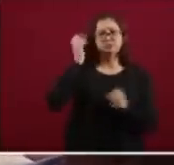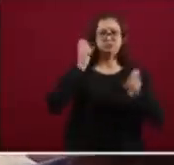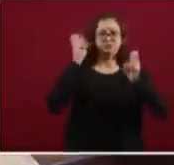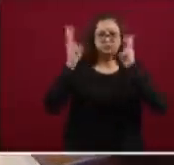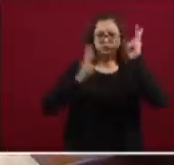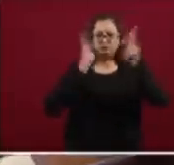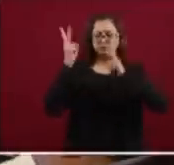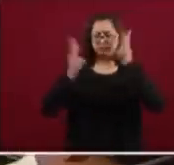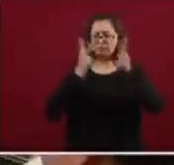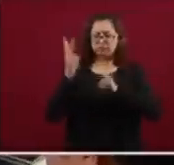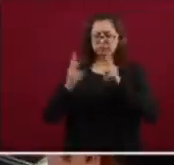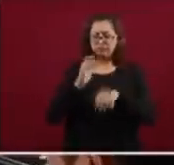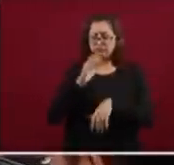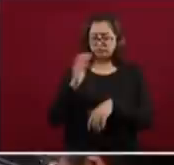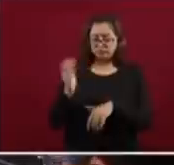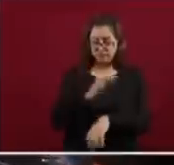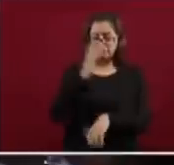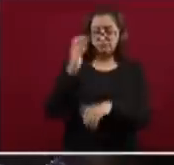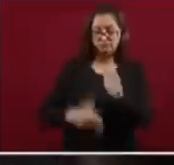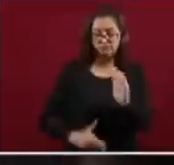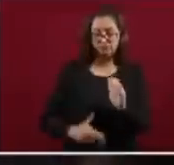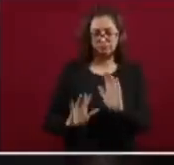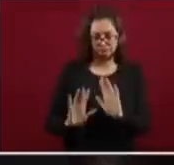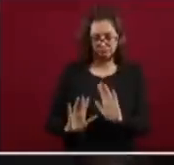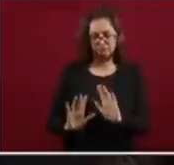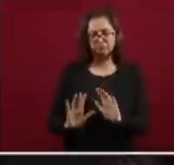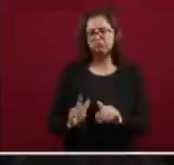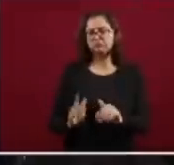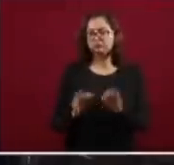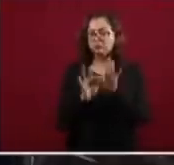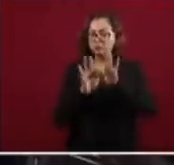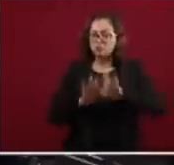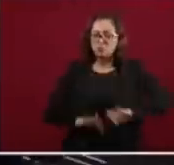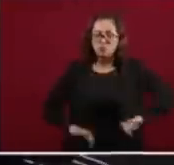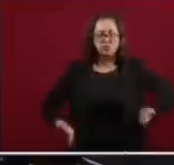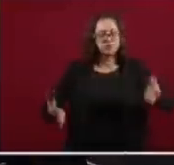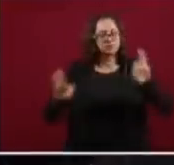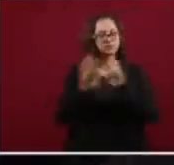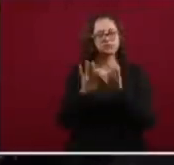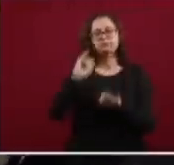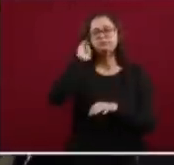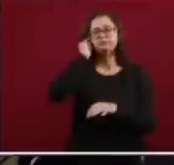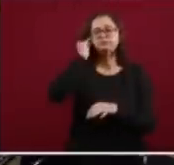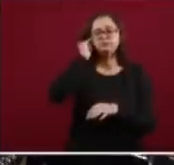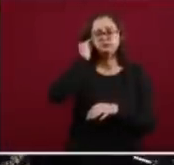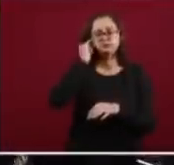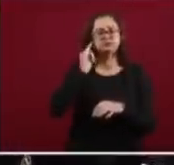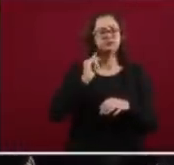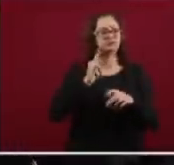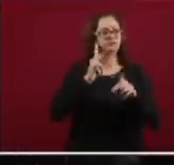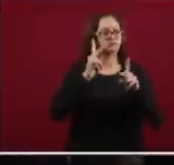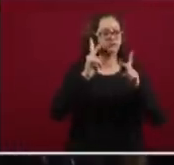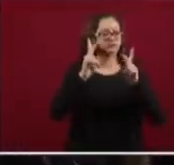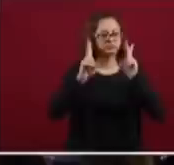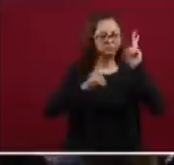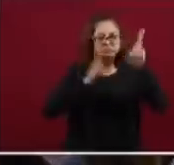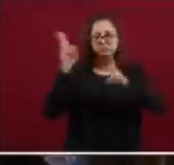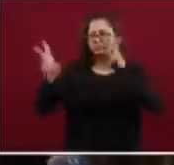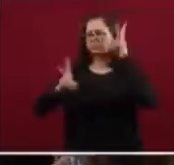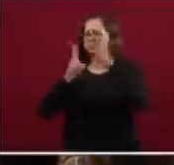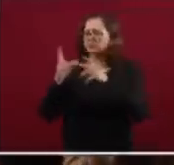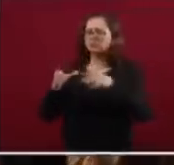es muy importante ir a ver a los pueblos indígenas olvidados